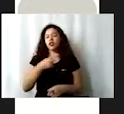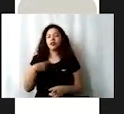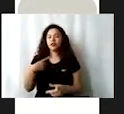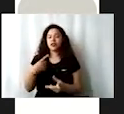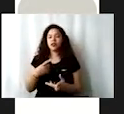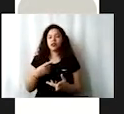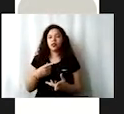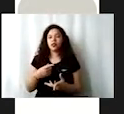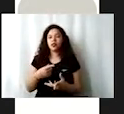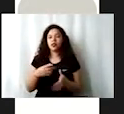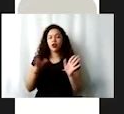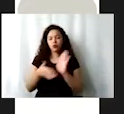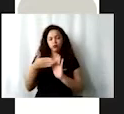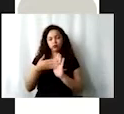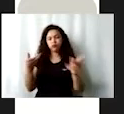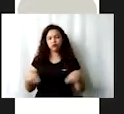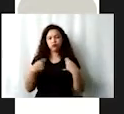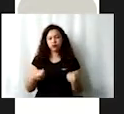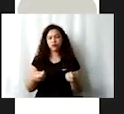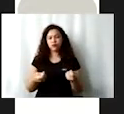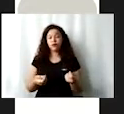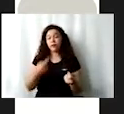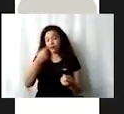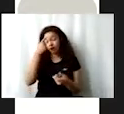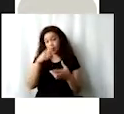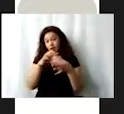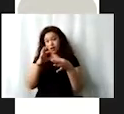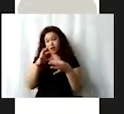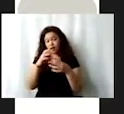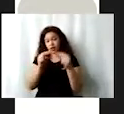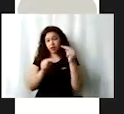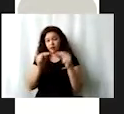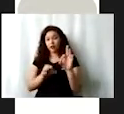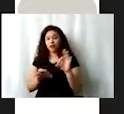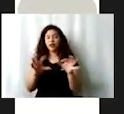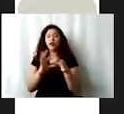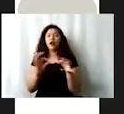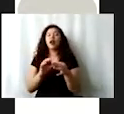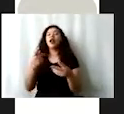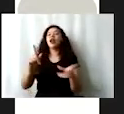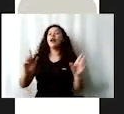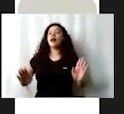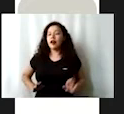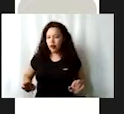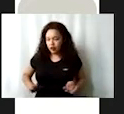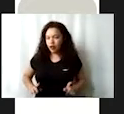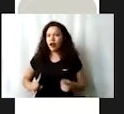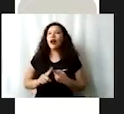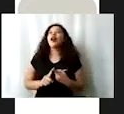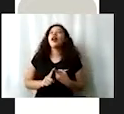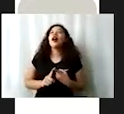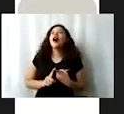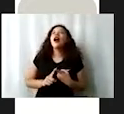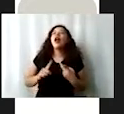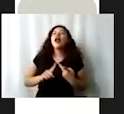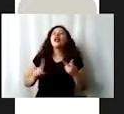a conformar, ¿verdad? Pero esta descripción de puestos, que son las características, es como este inventario